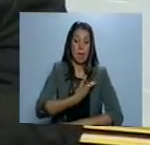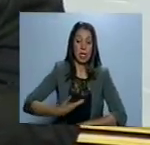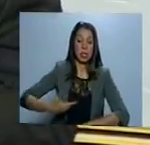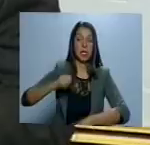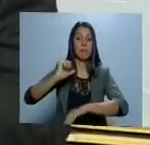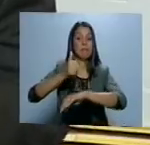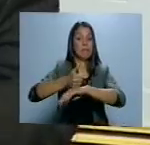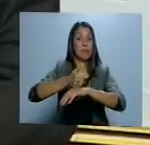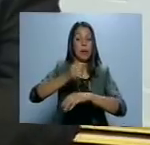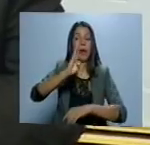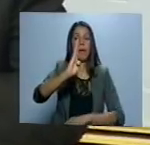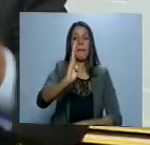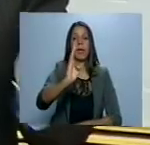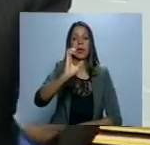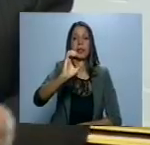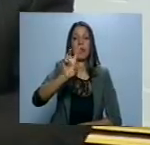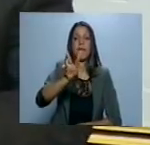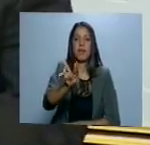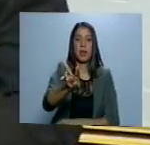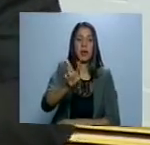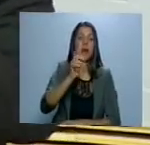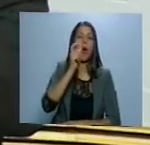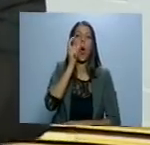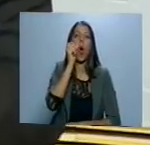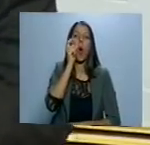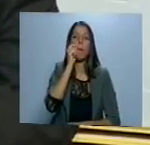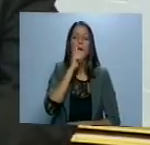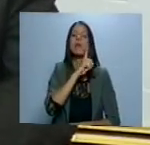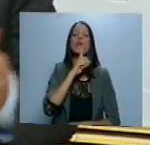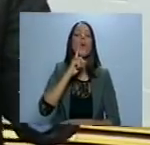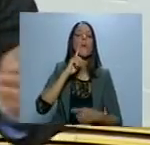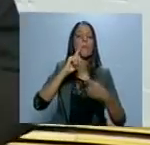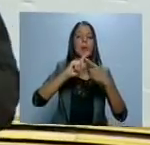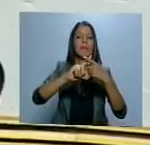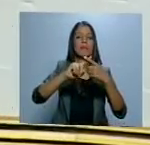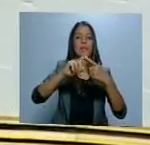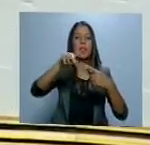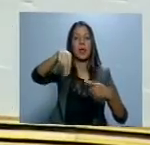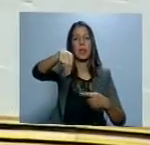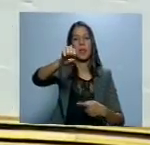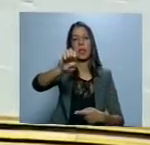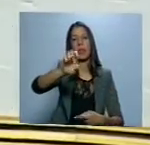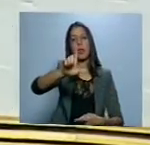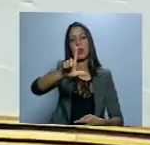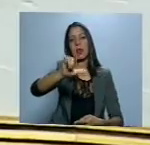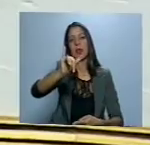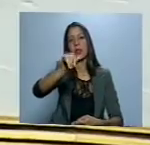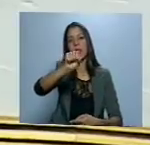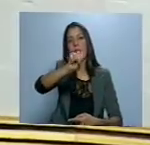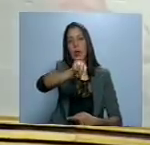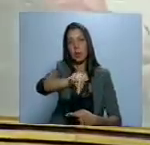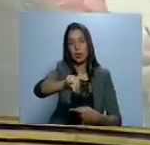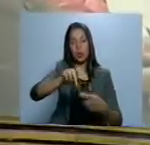Venezuela y sus juntas directivas, como a Nelson Merente, a Sanguino y ahora a Ramón Lobo, que es el actual